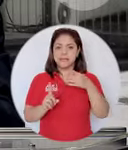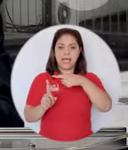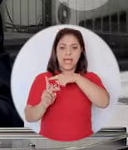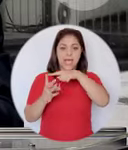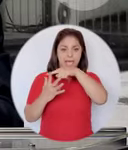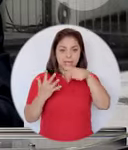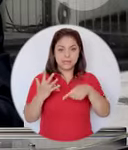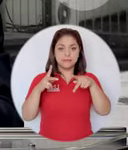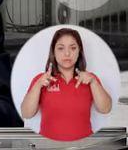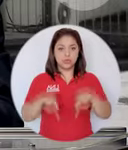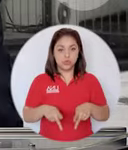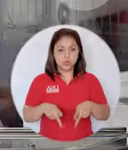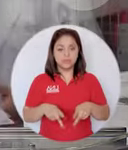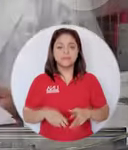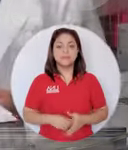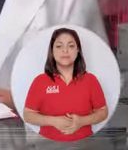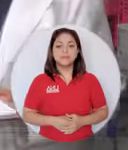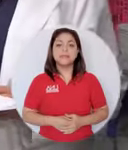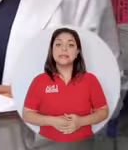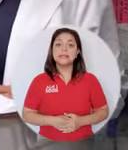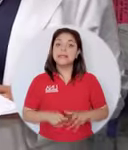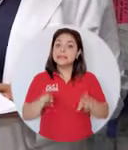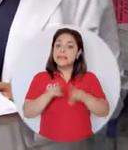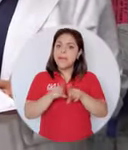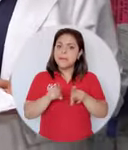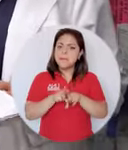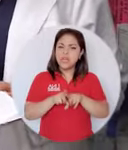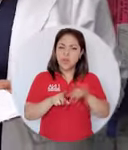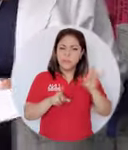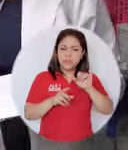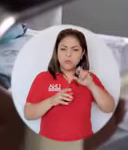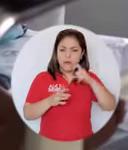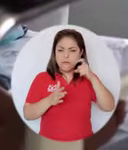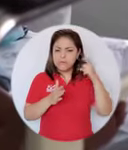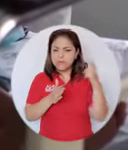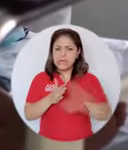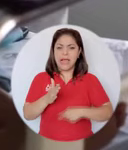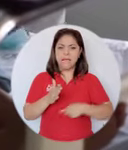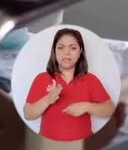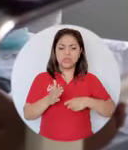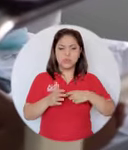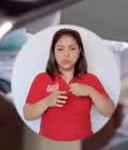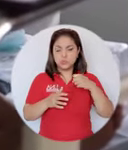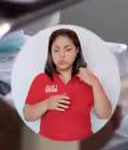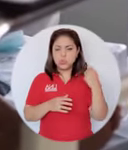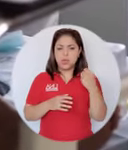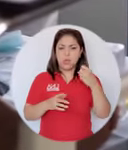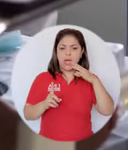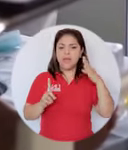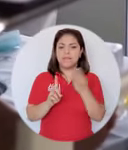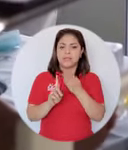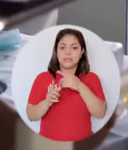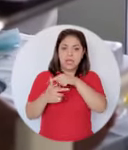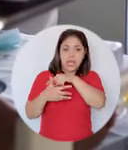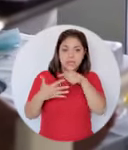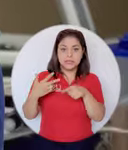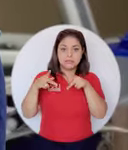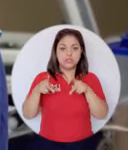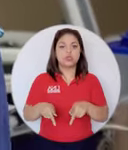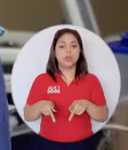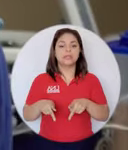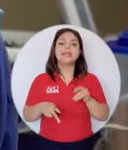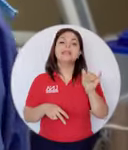en este grupo de población. Pero justamente no solamente una mayor agresividad en este grupo de población, por supuesto, y